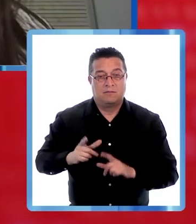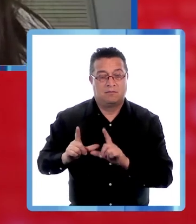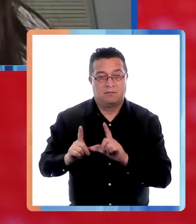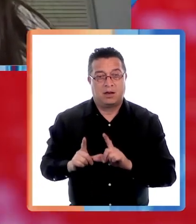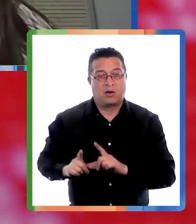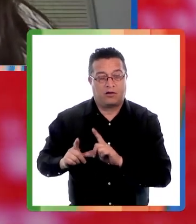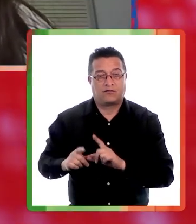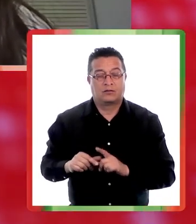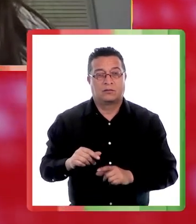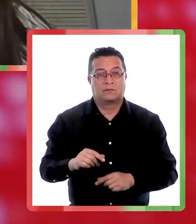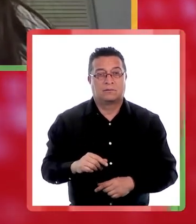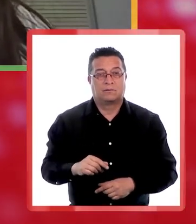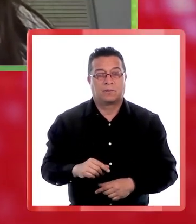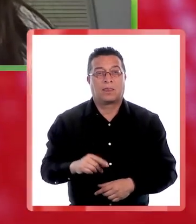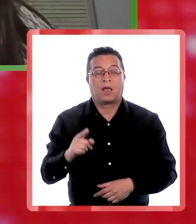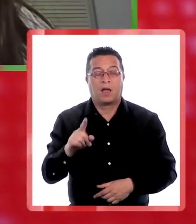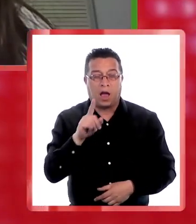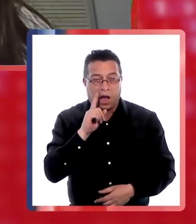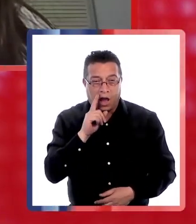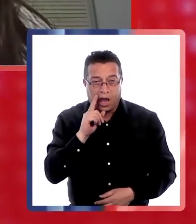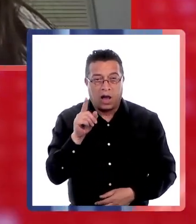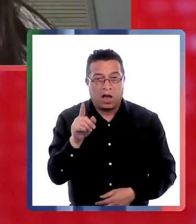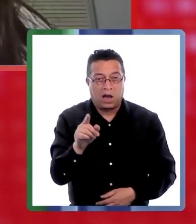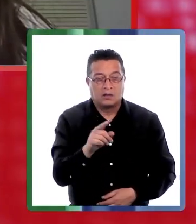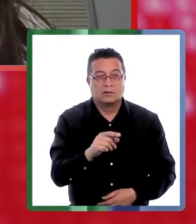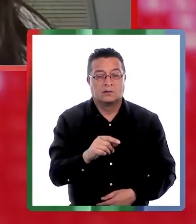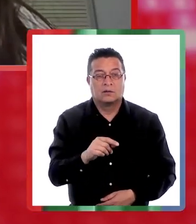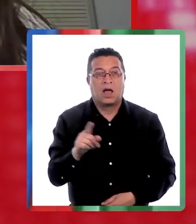anual. Existen